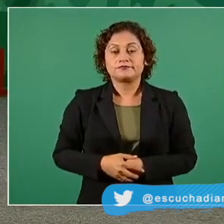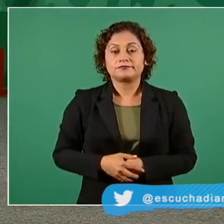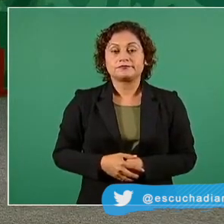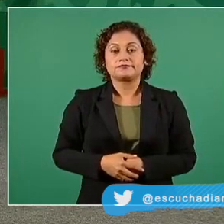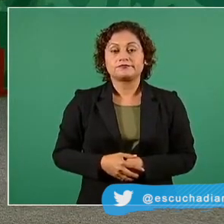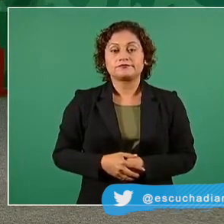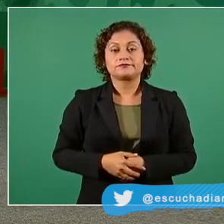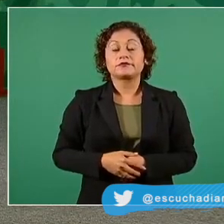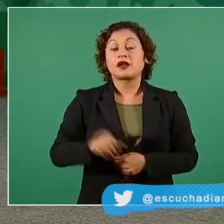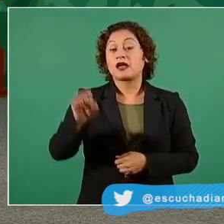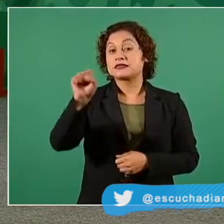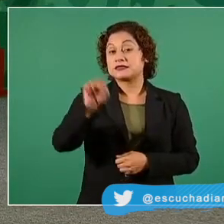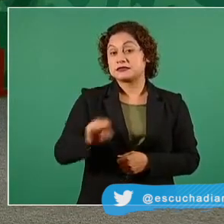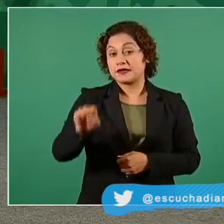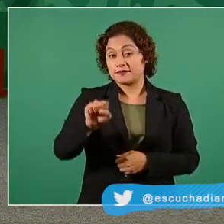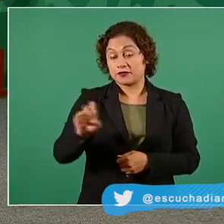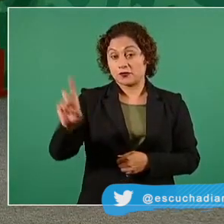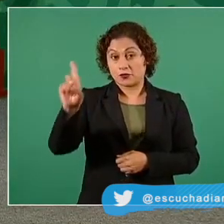vamos a estar